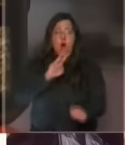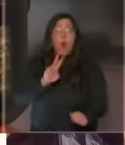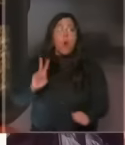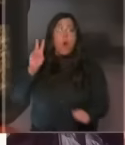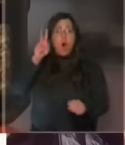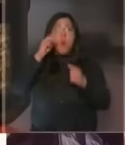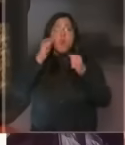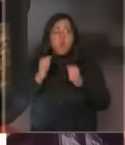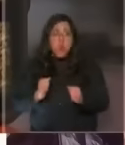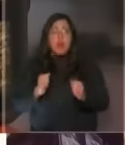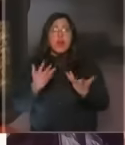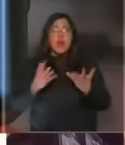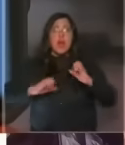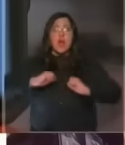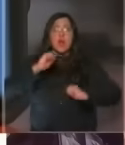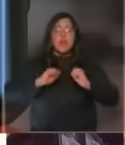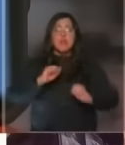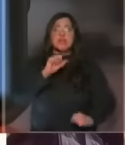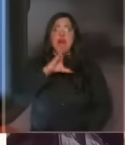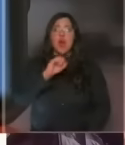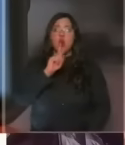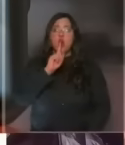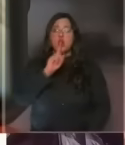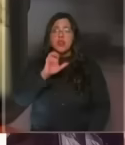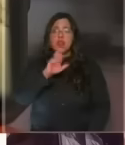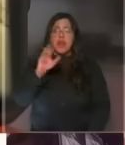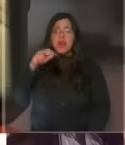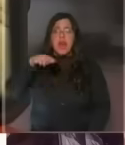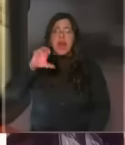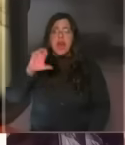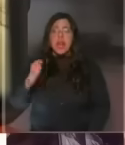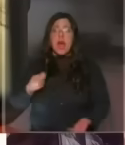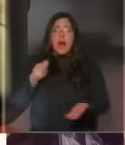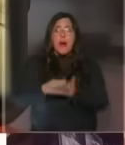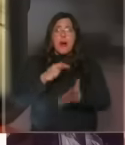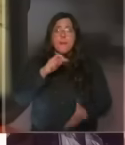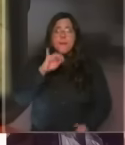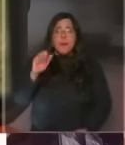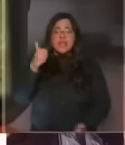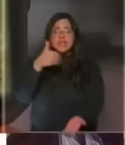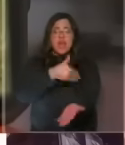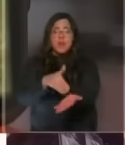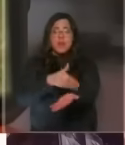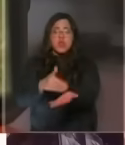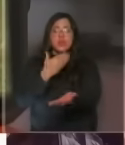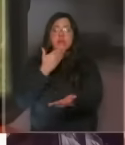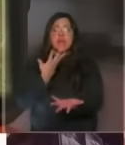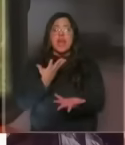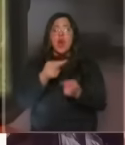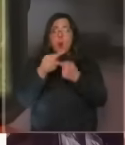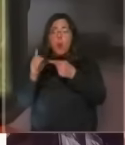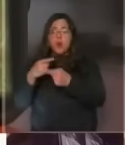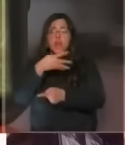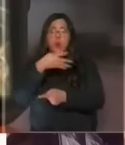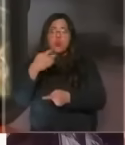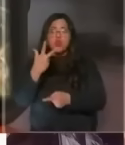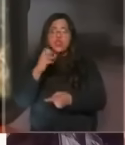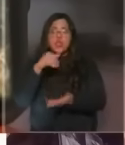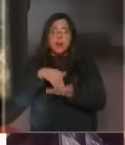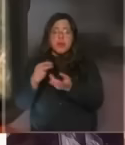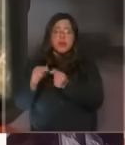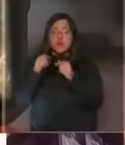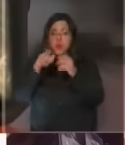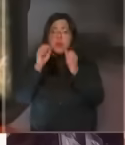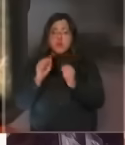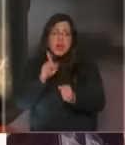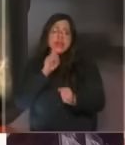con inmobiliaria coterránea con un pie dez de 6 millones y cuotas de 480,000 pesos puedes contar con tu terreno estas